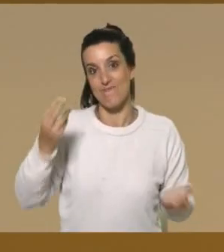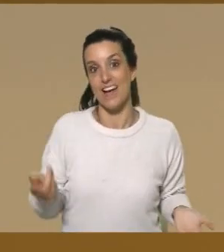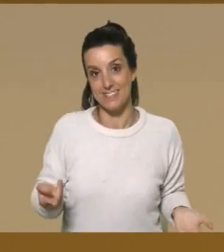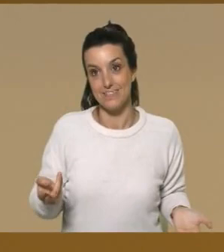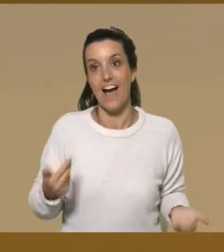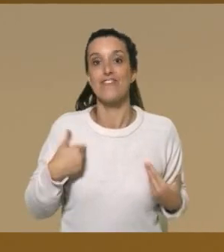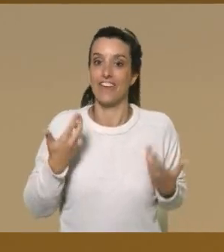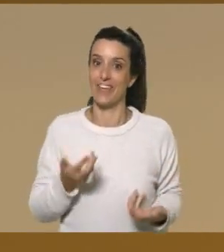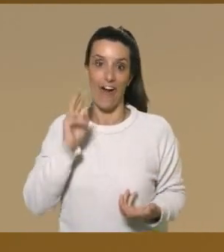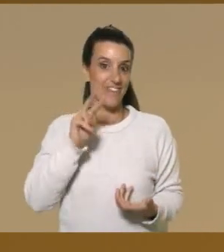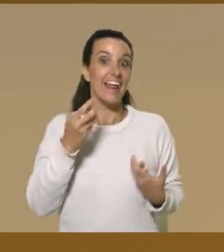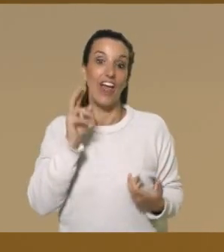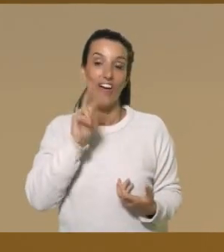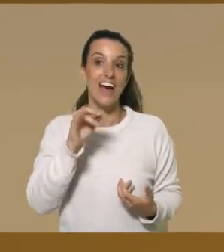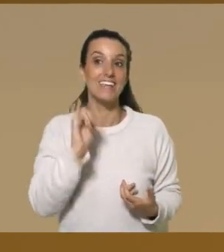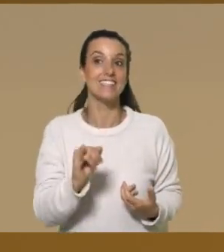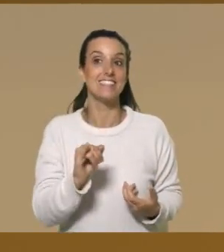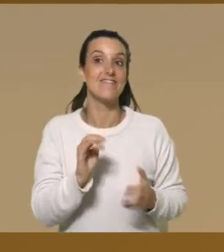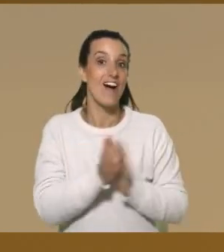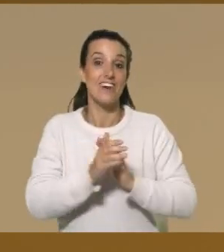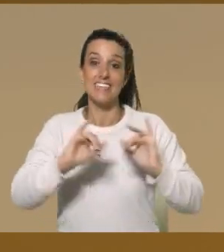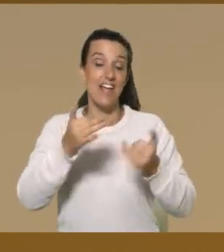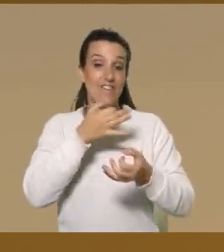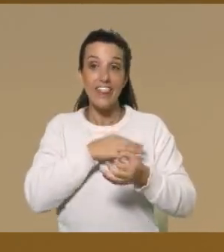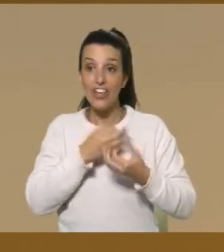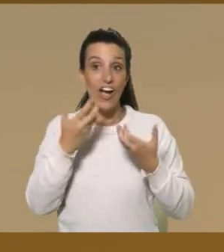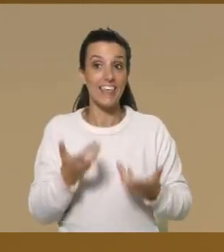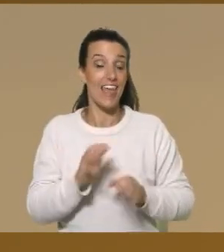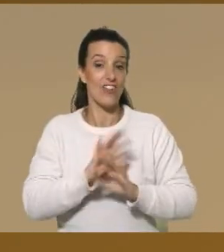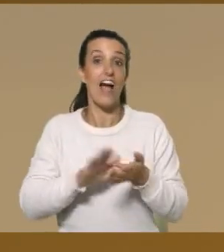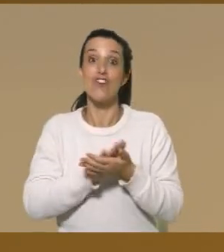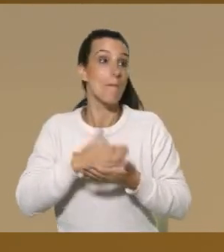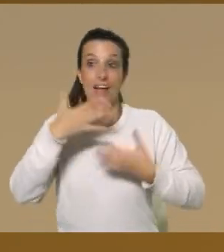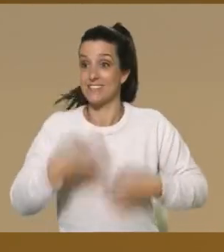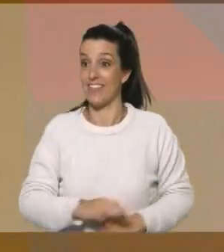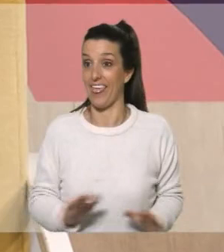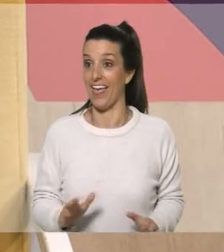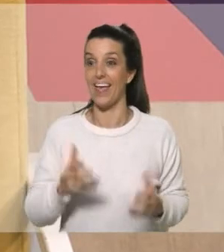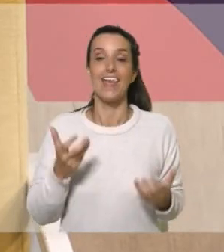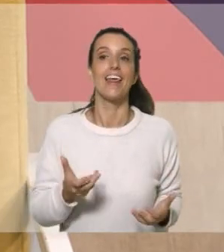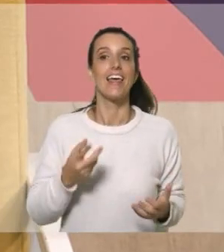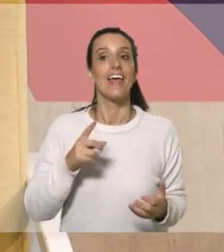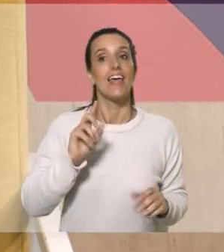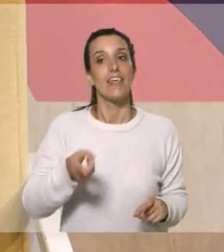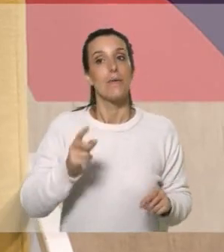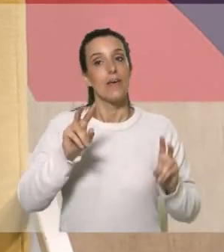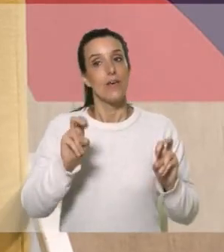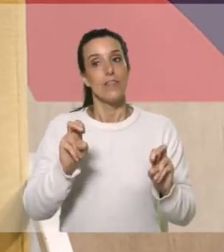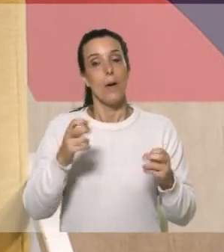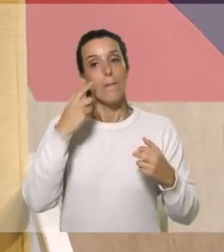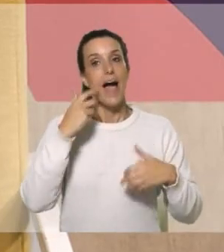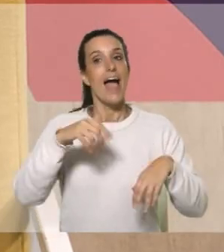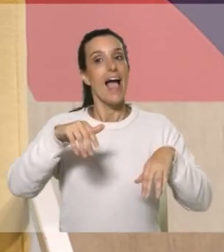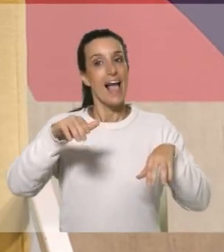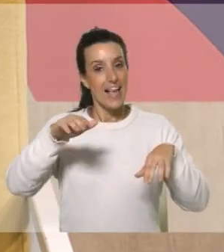trae Ay yo quiero ir hay una por favor ya me me convencieron Bueno hay una cuestión también que creo